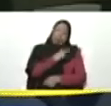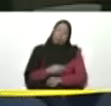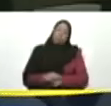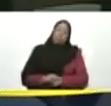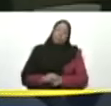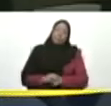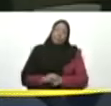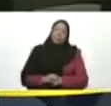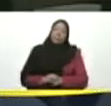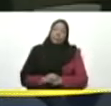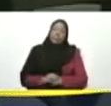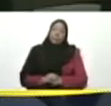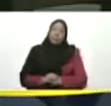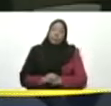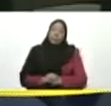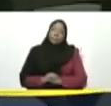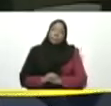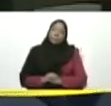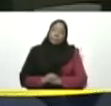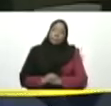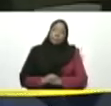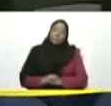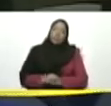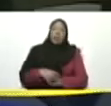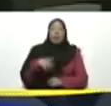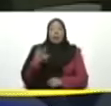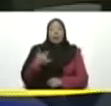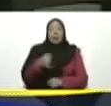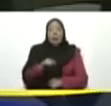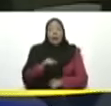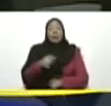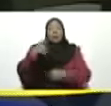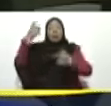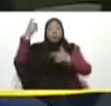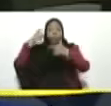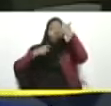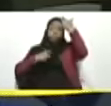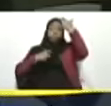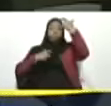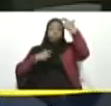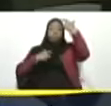Por eso fue que el comandante Hugo Chávez